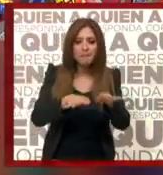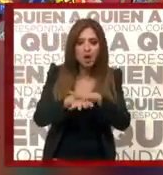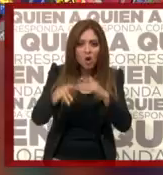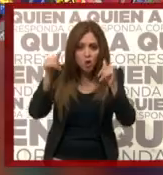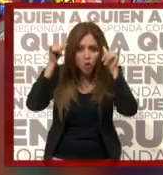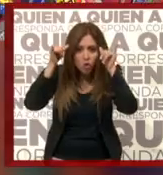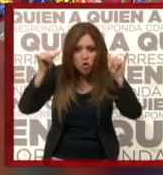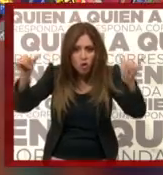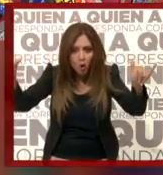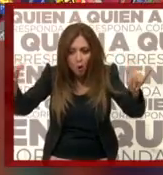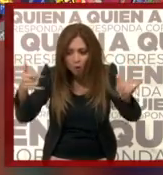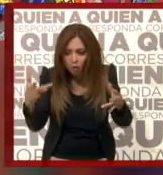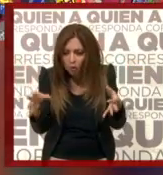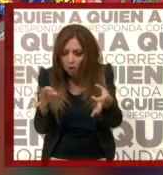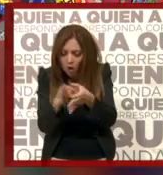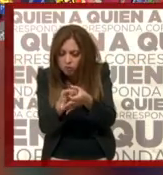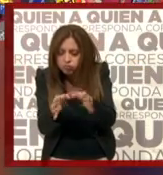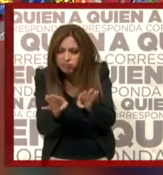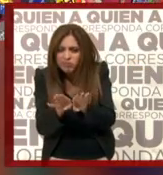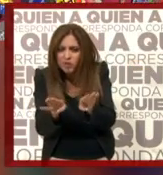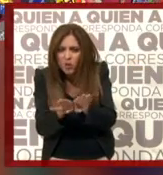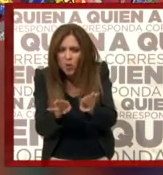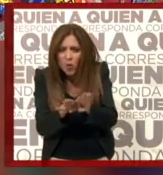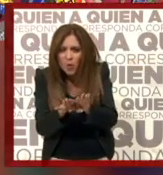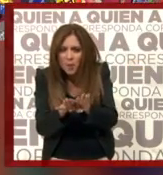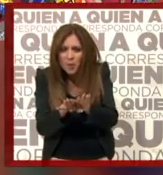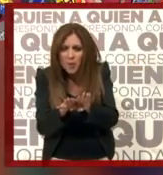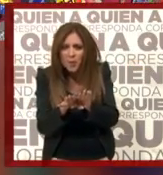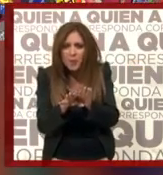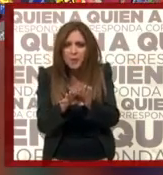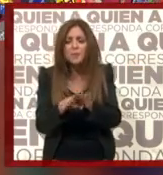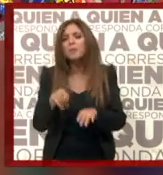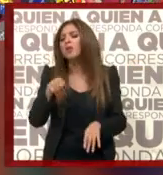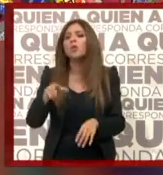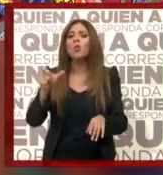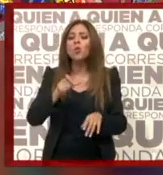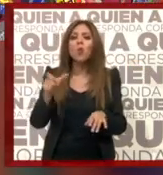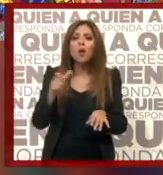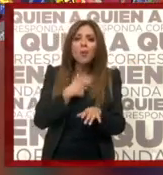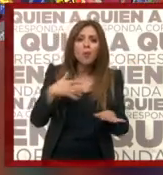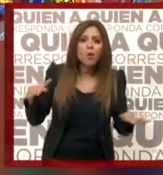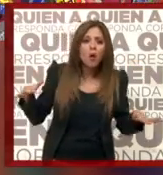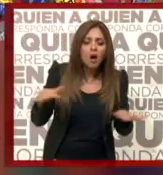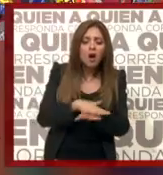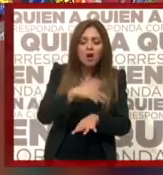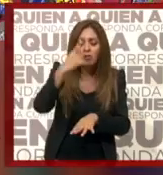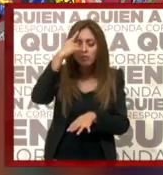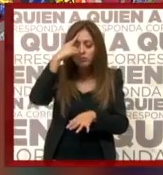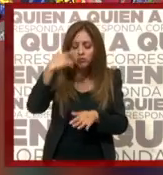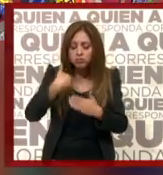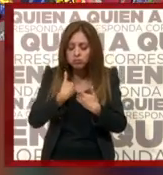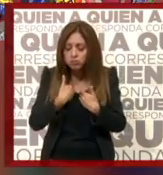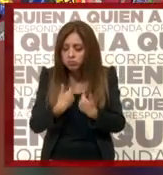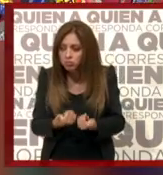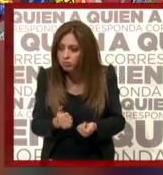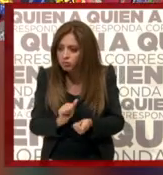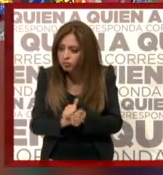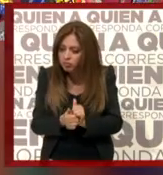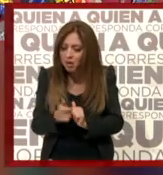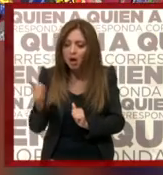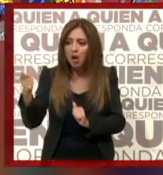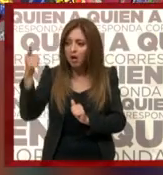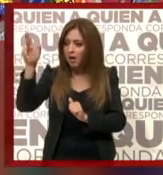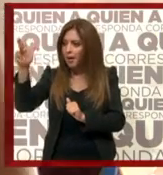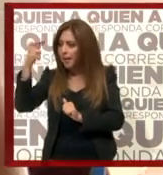empezó, ya cuando él pudo salir de su conciencia, entonces empezó a hacer lo que son las figuras